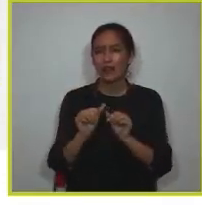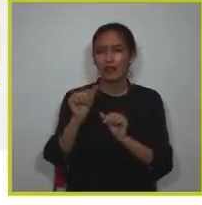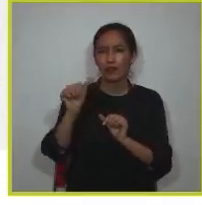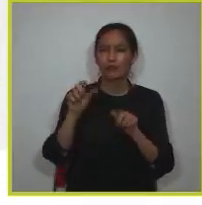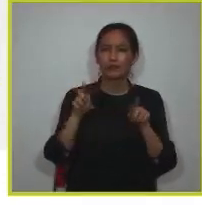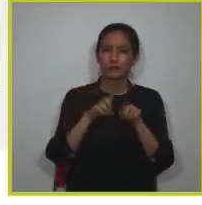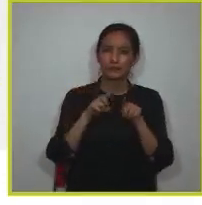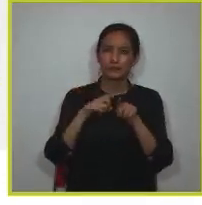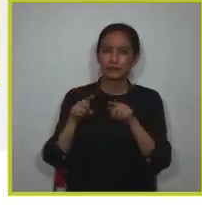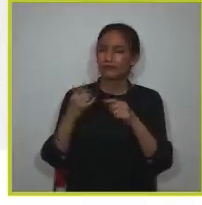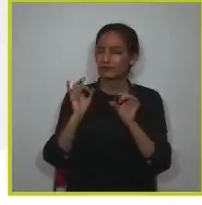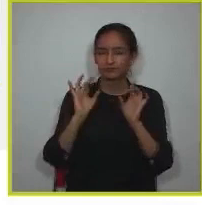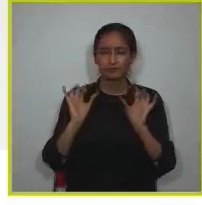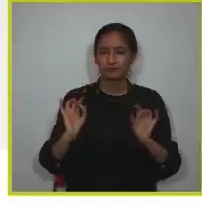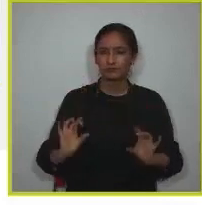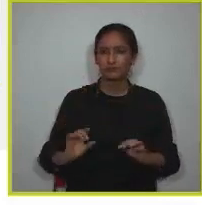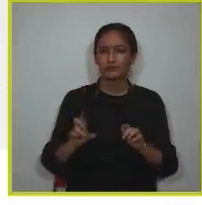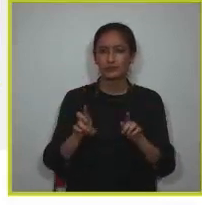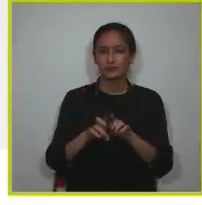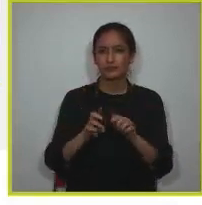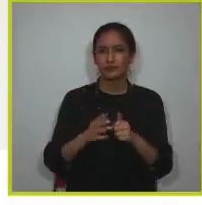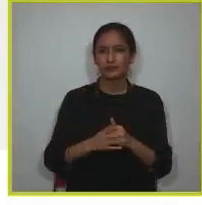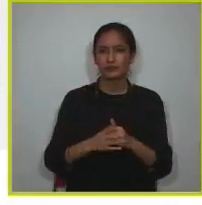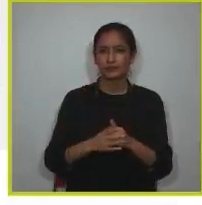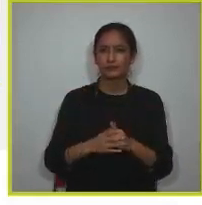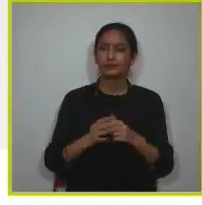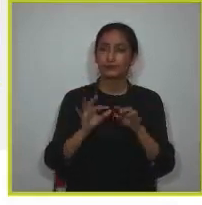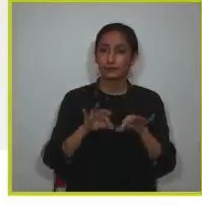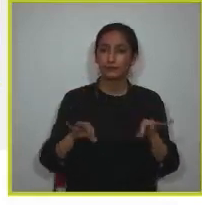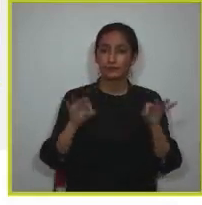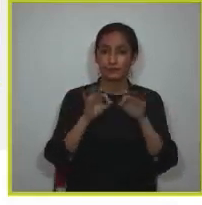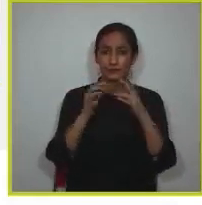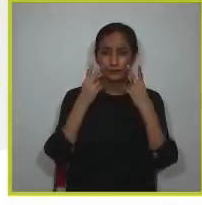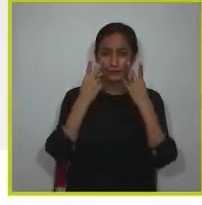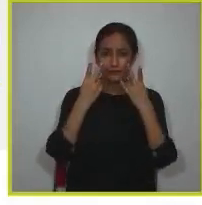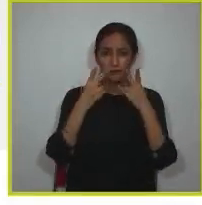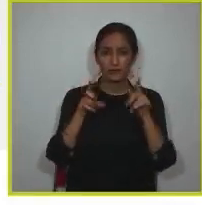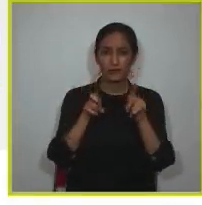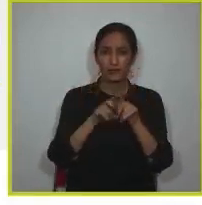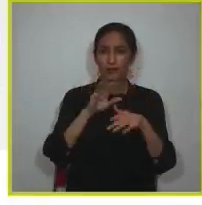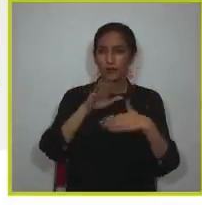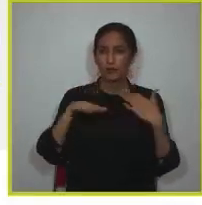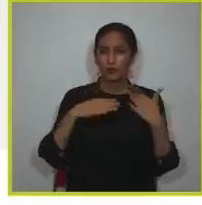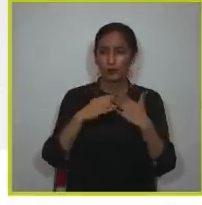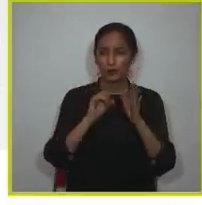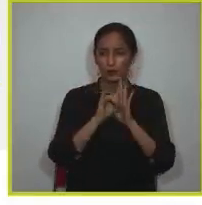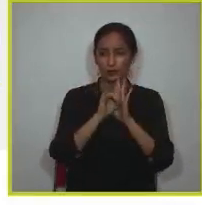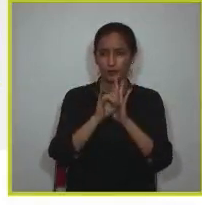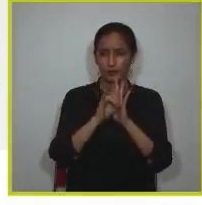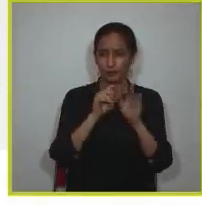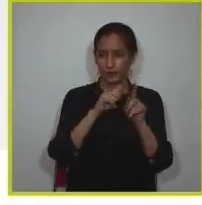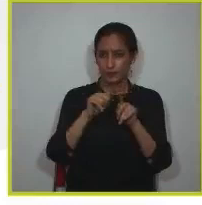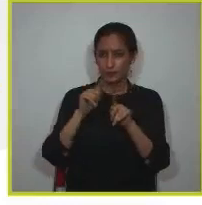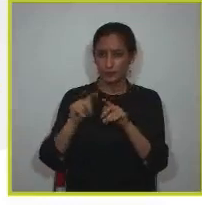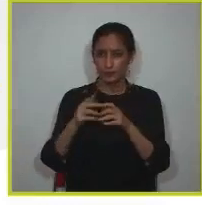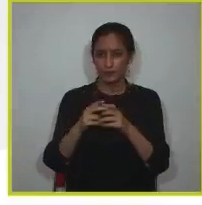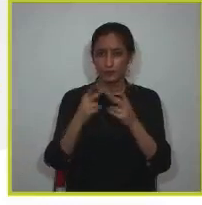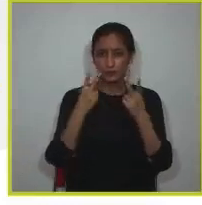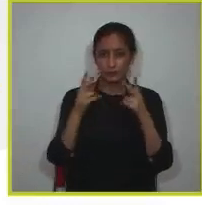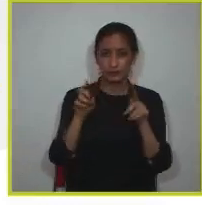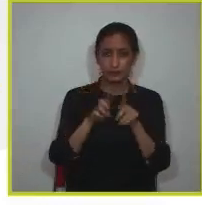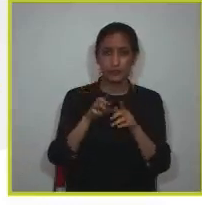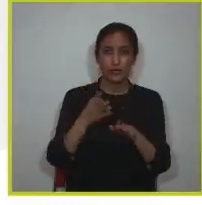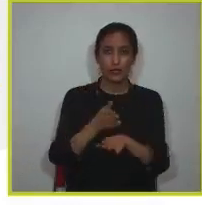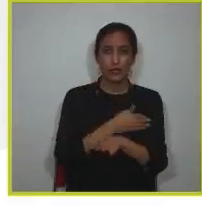etcétera etcétera no Entonces es importante ver que hemos identificado en en lo que